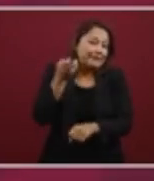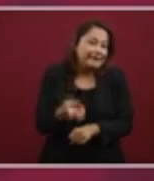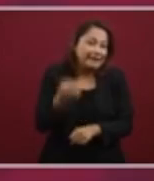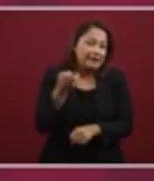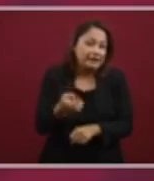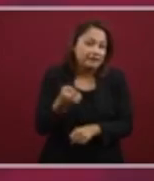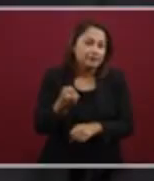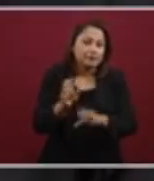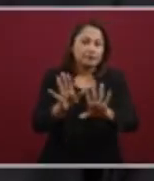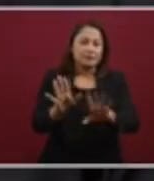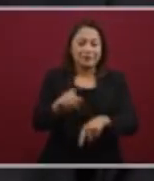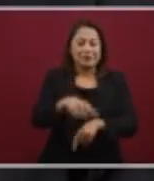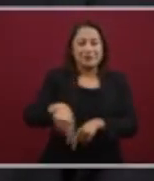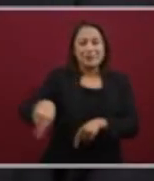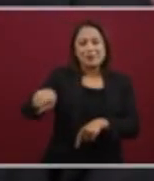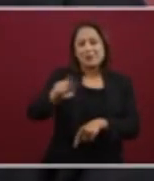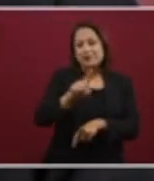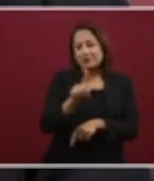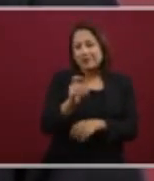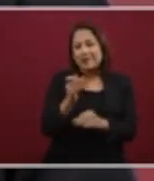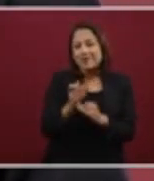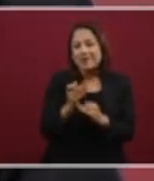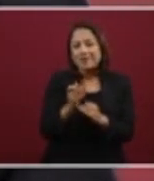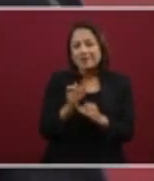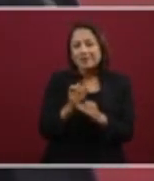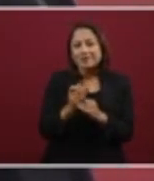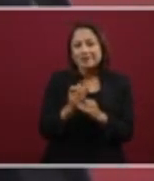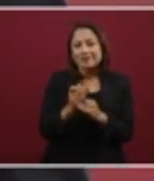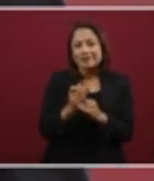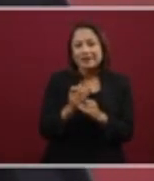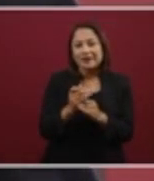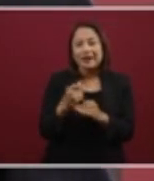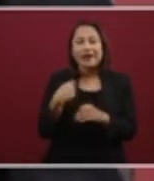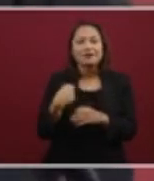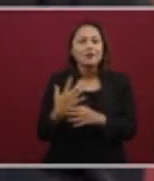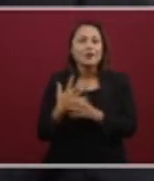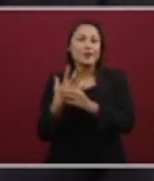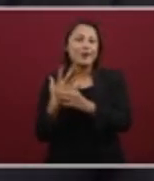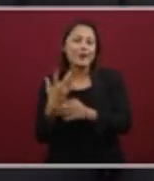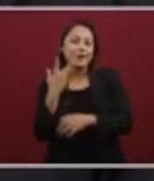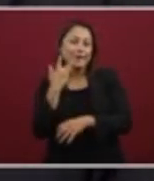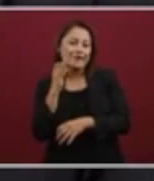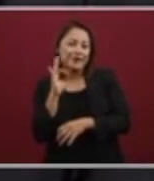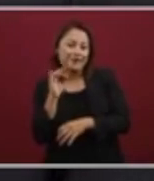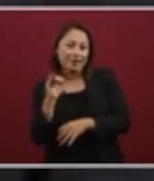Entonces, no es para que todo mundo se sienta fifí, solo que